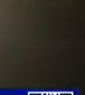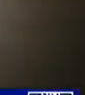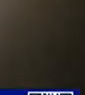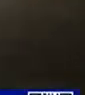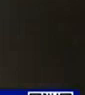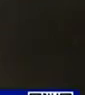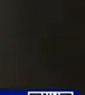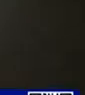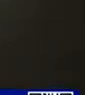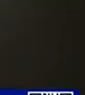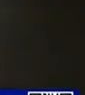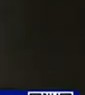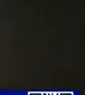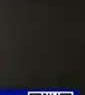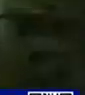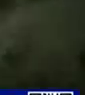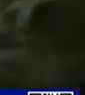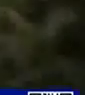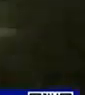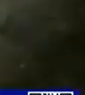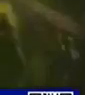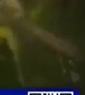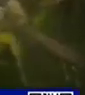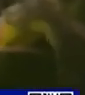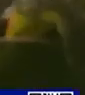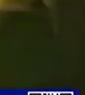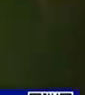Pidieron rescate y la asesinaron.